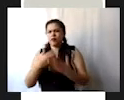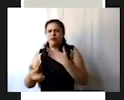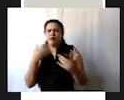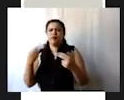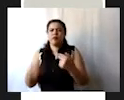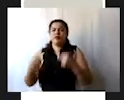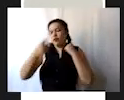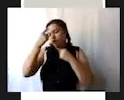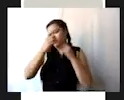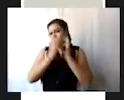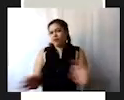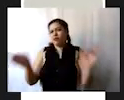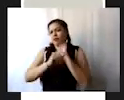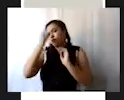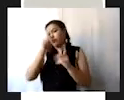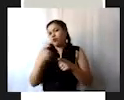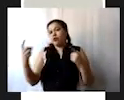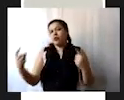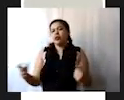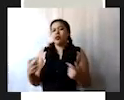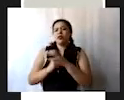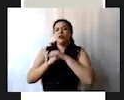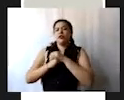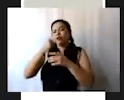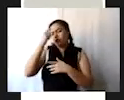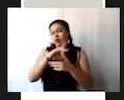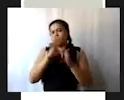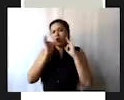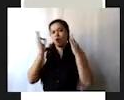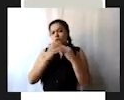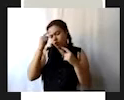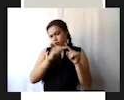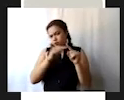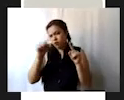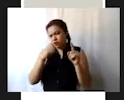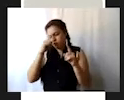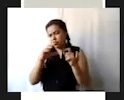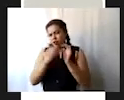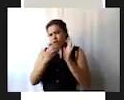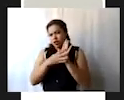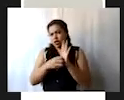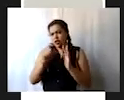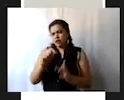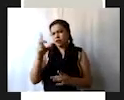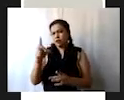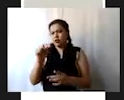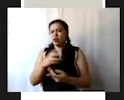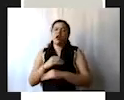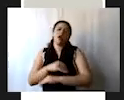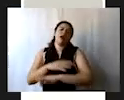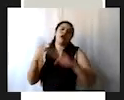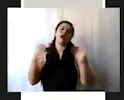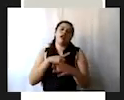esenciales para el desarrollo sostenible en este esquema de la Agenda 2030. Implica, por supuesto,